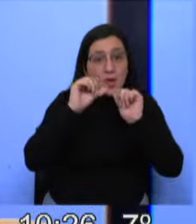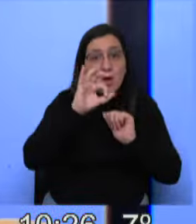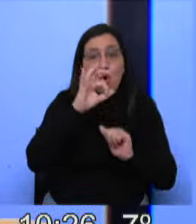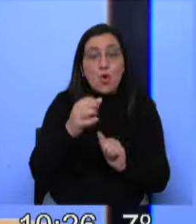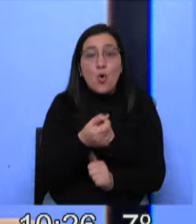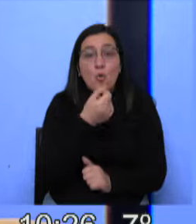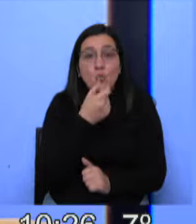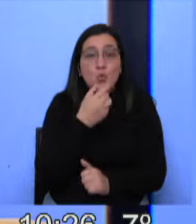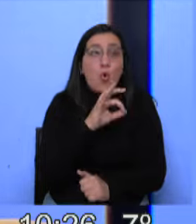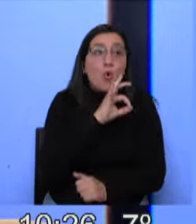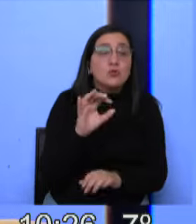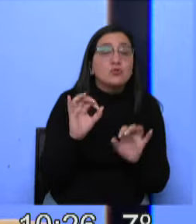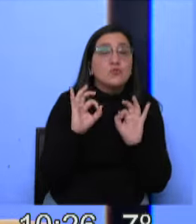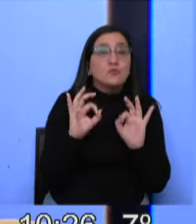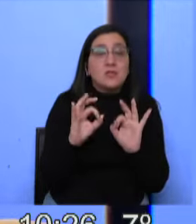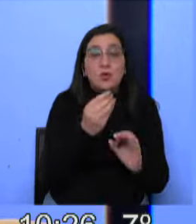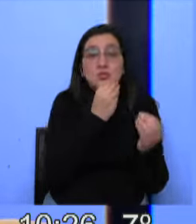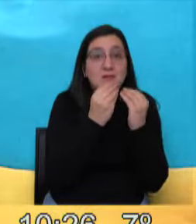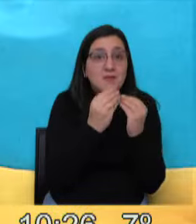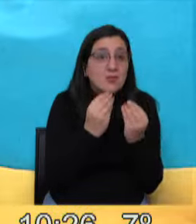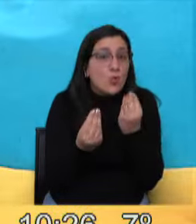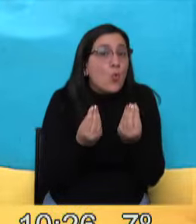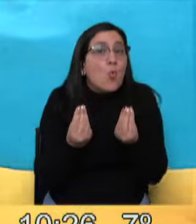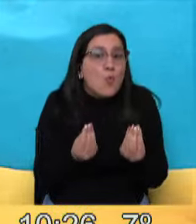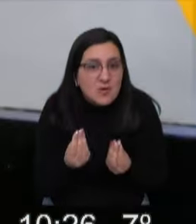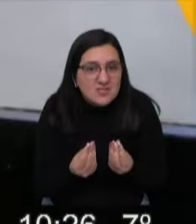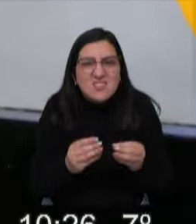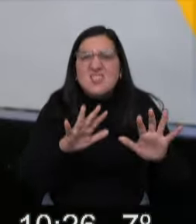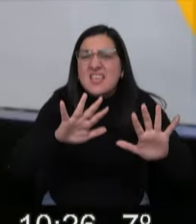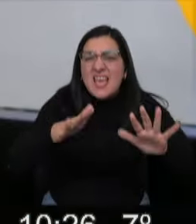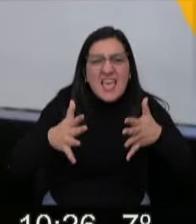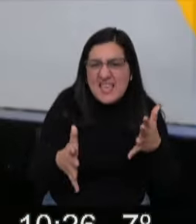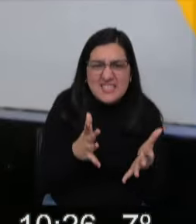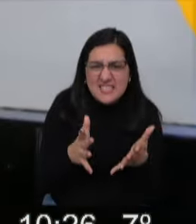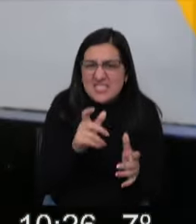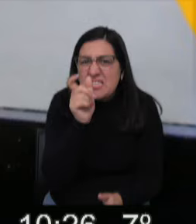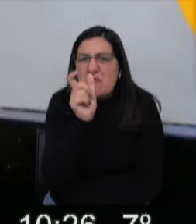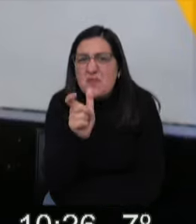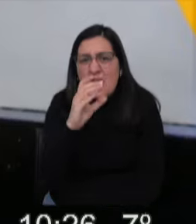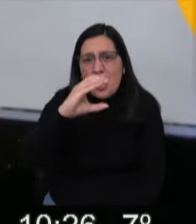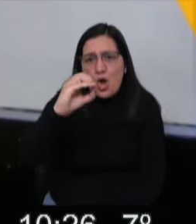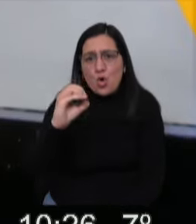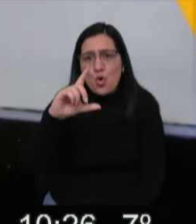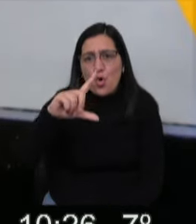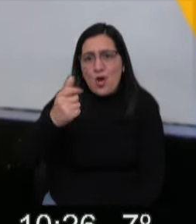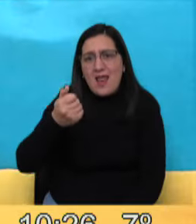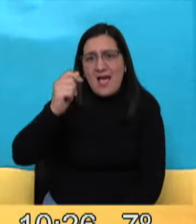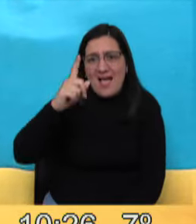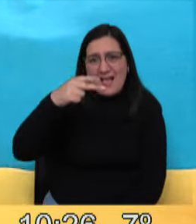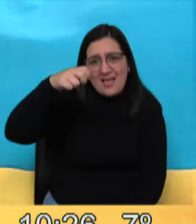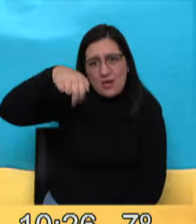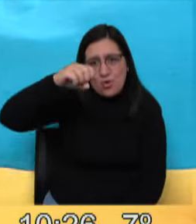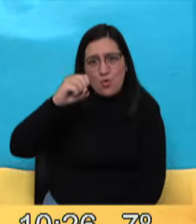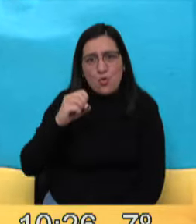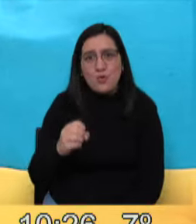lo nutricional, con los alimentos. ¿En qué anda ese tema? ¿Qué es el colágeno? Vamos a arrancar por ahí. ¿Qué es? Buen día a todos. Hola. Buen